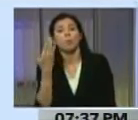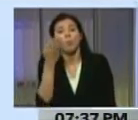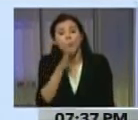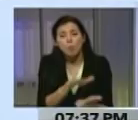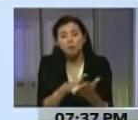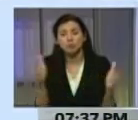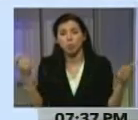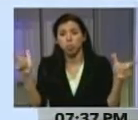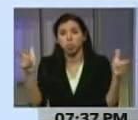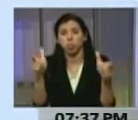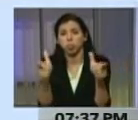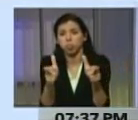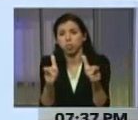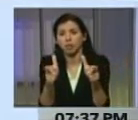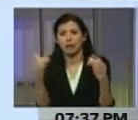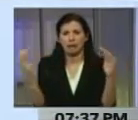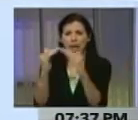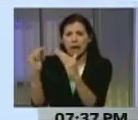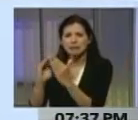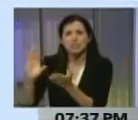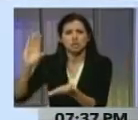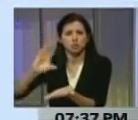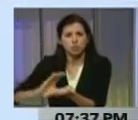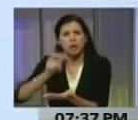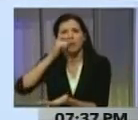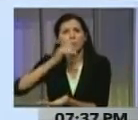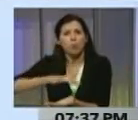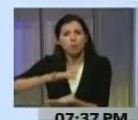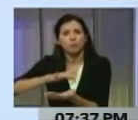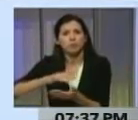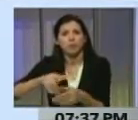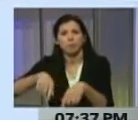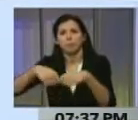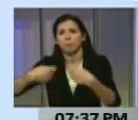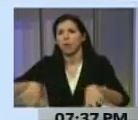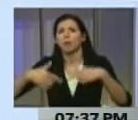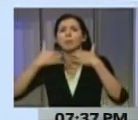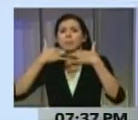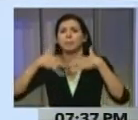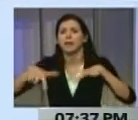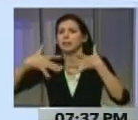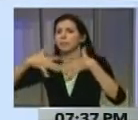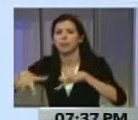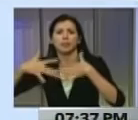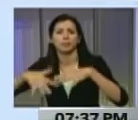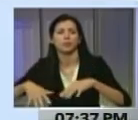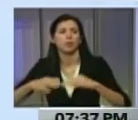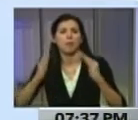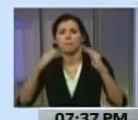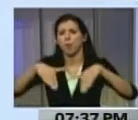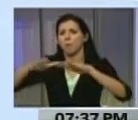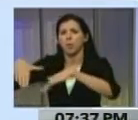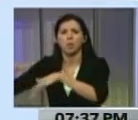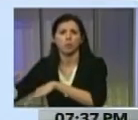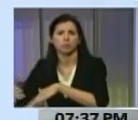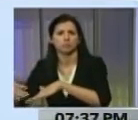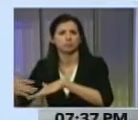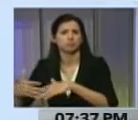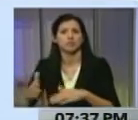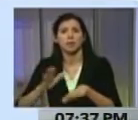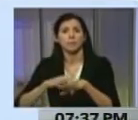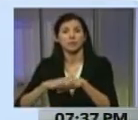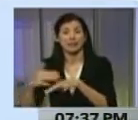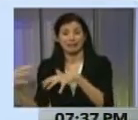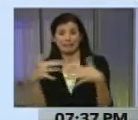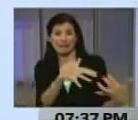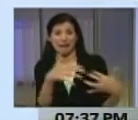Toda la infraestructura física de ciudades, pueblos. Prácticamente perdimos la infraestructura económica, porque la guerra